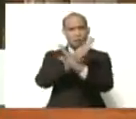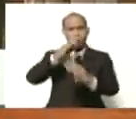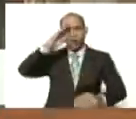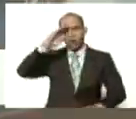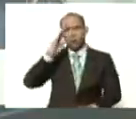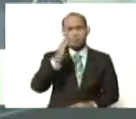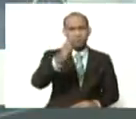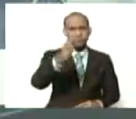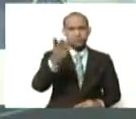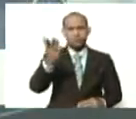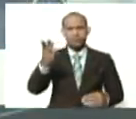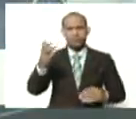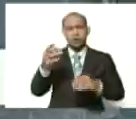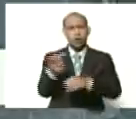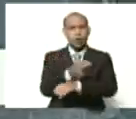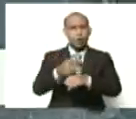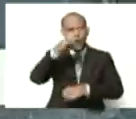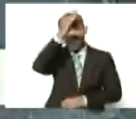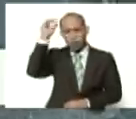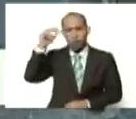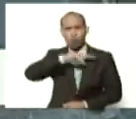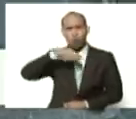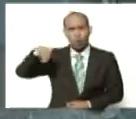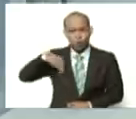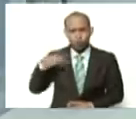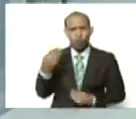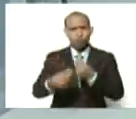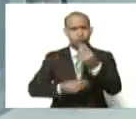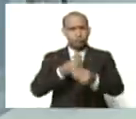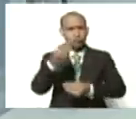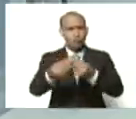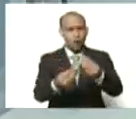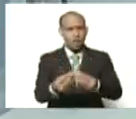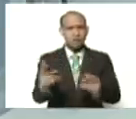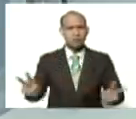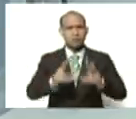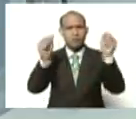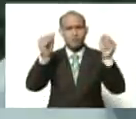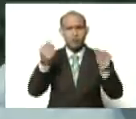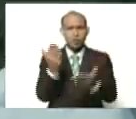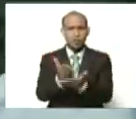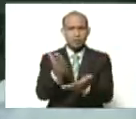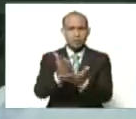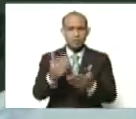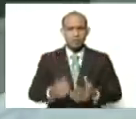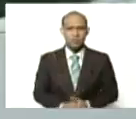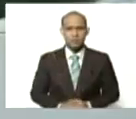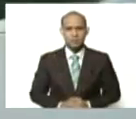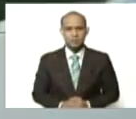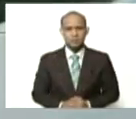gobierno de los Estados Unidos, seguimos en batalla y conquistando victorias.